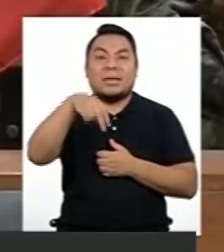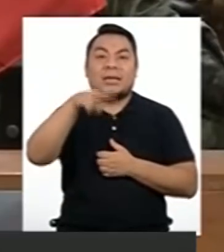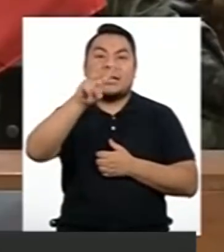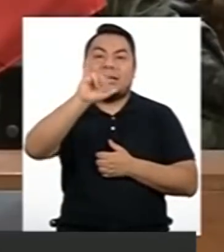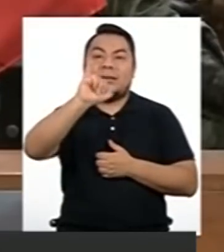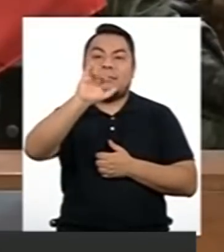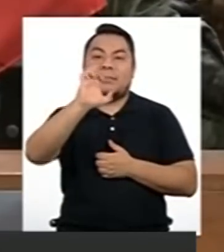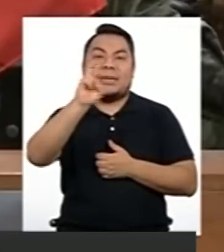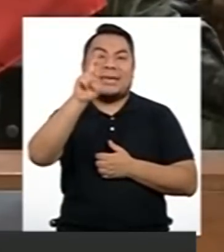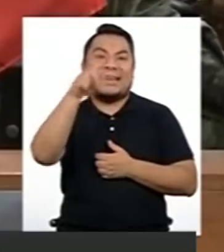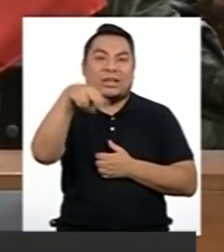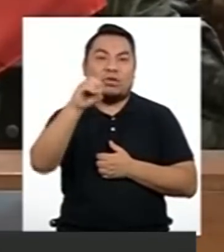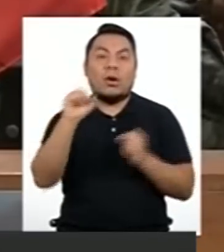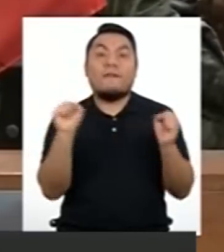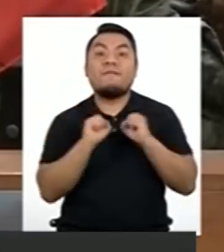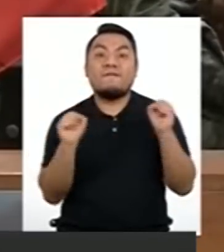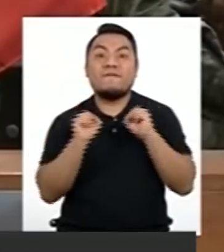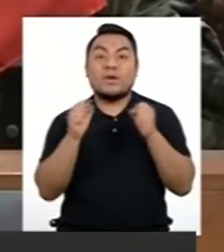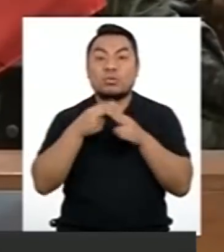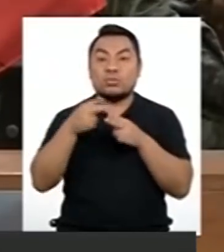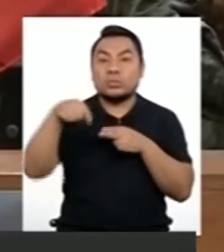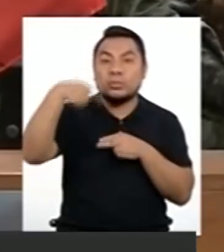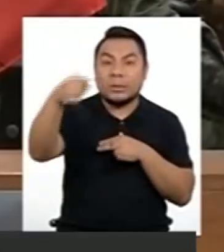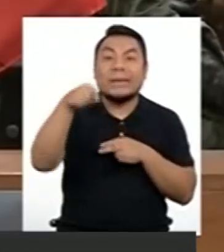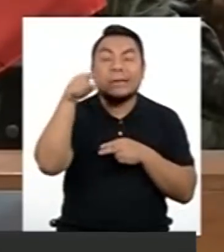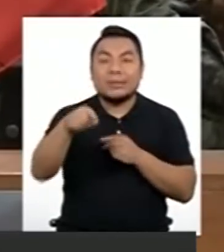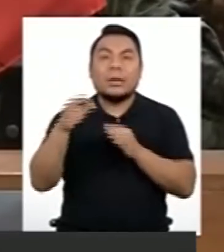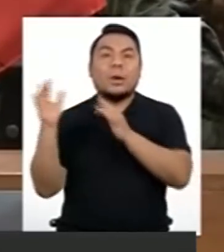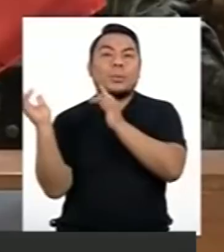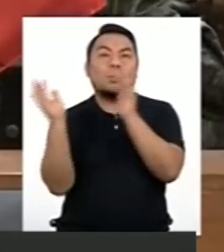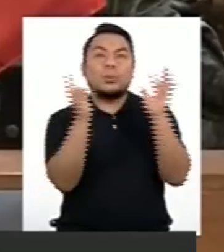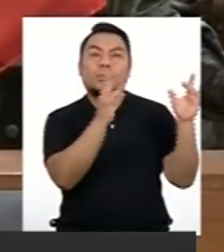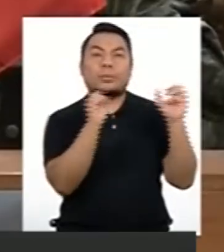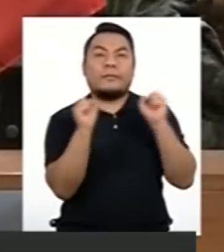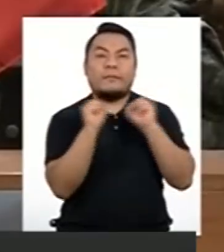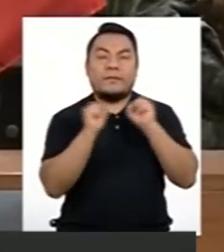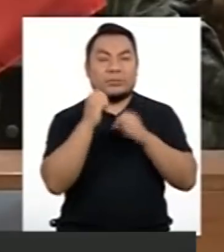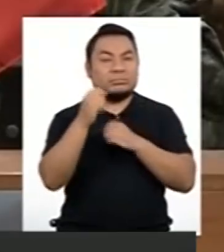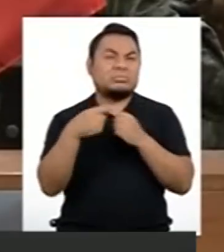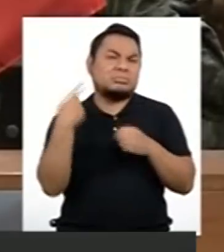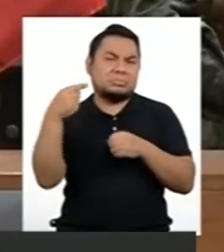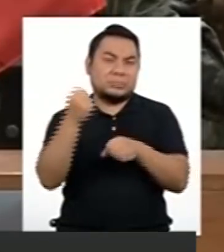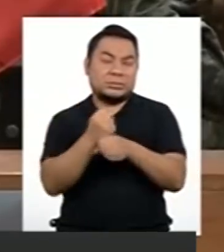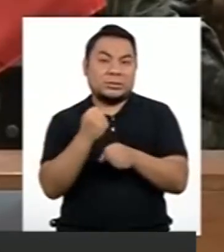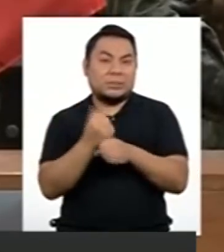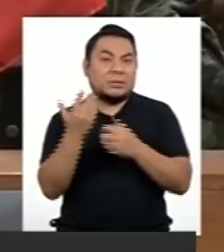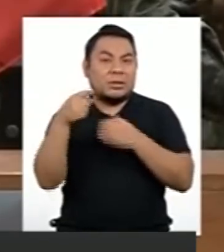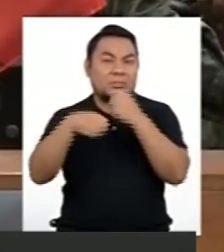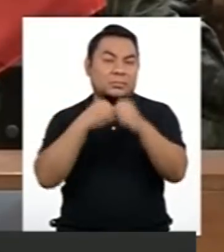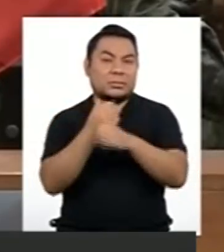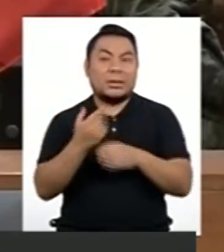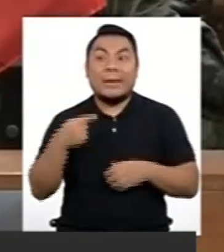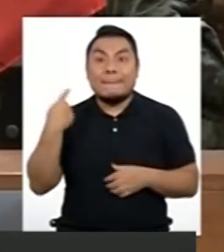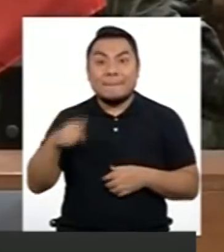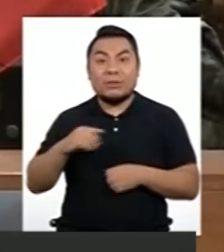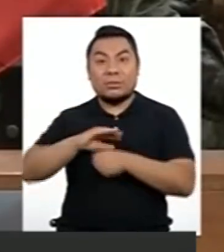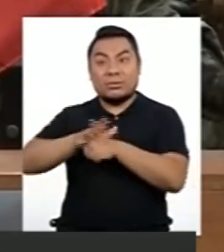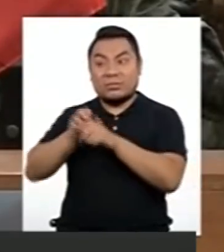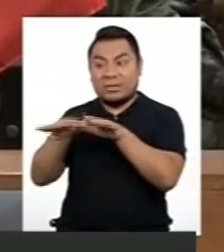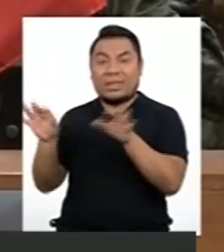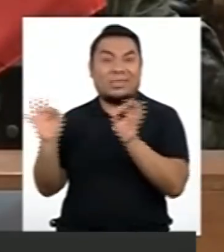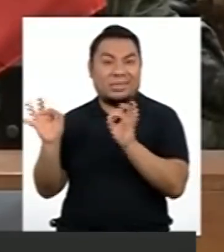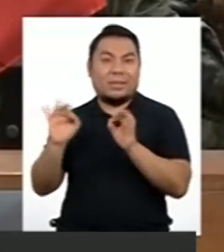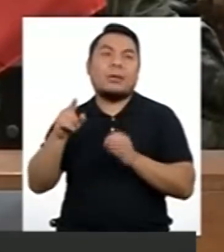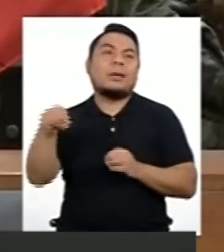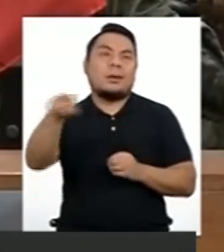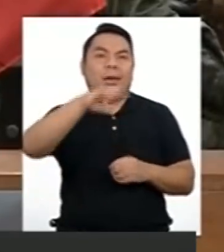trae friaje, trae heladas, que todos los años, sin coronavirus, genera problemas en la